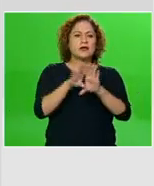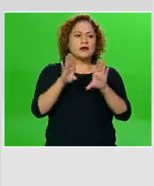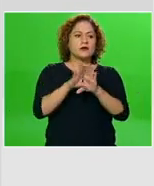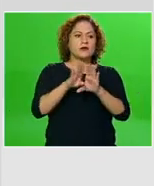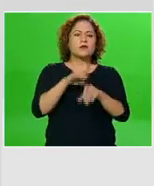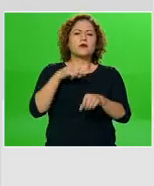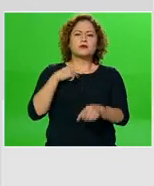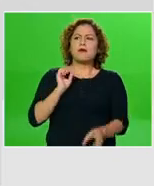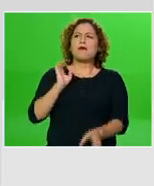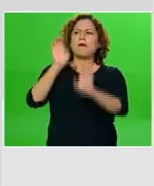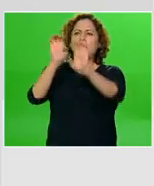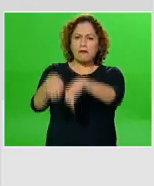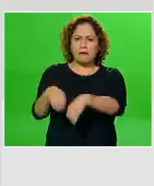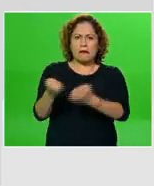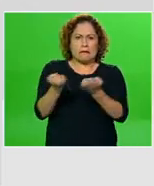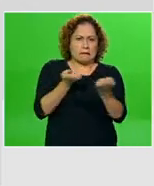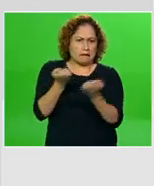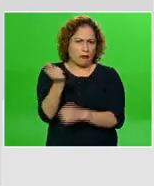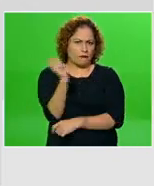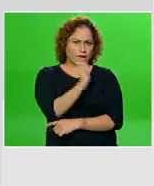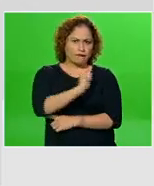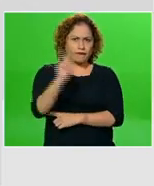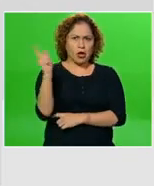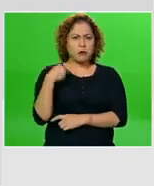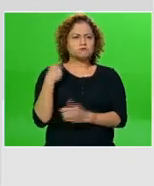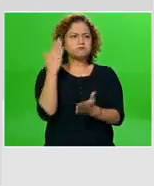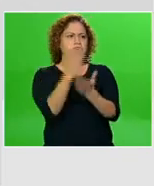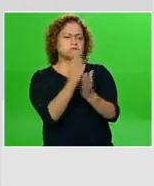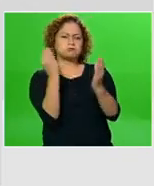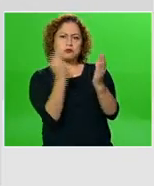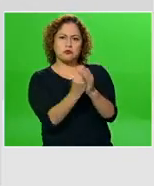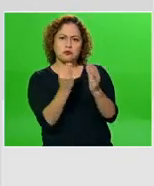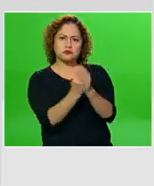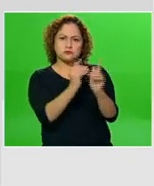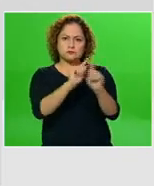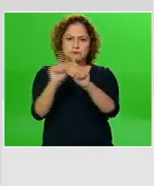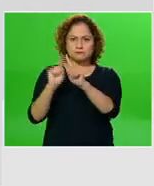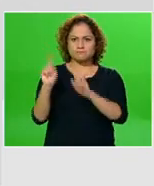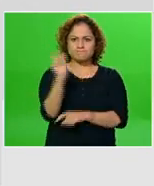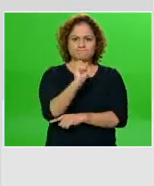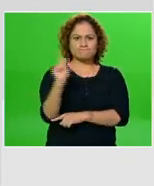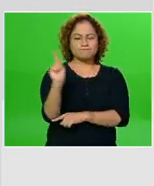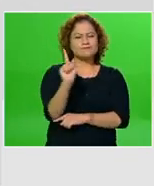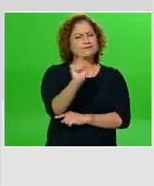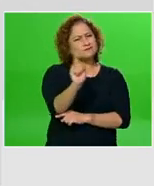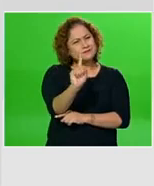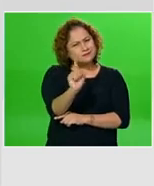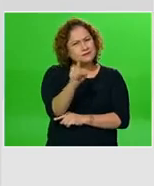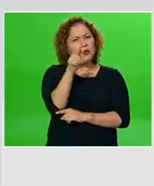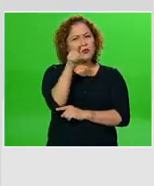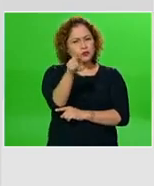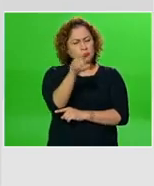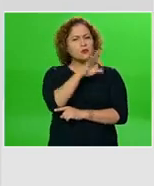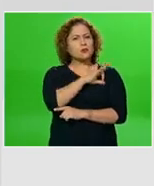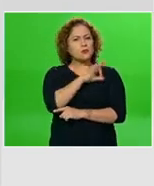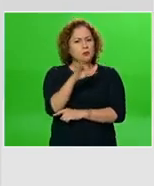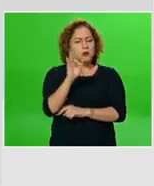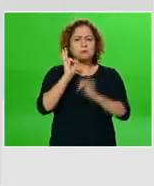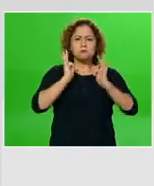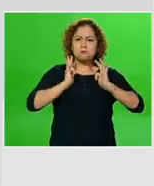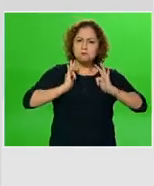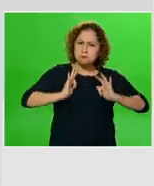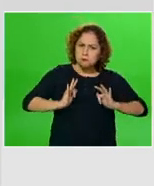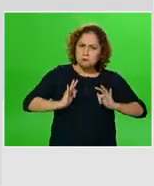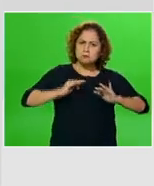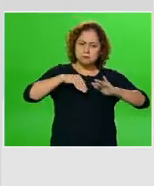gimnasio o dedicarle muchos recursos al movimiento es algo que podemos ser interactivos y encontrar adentro